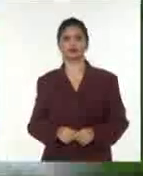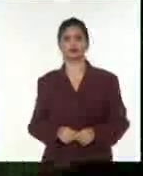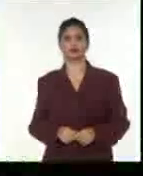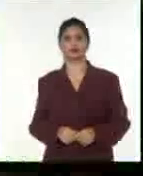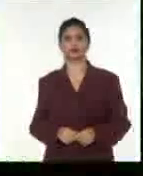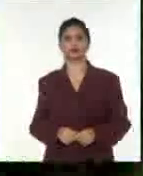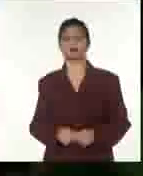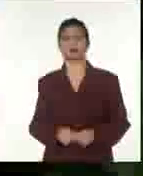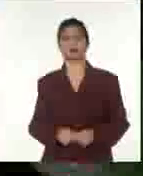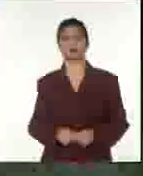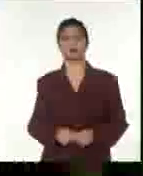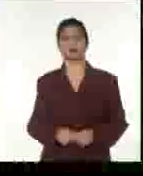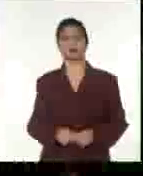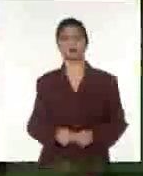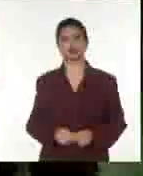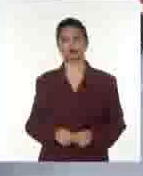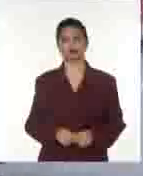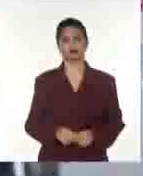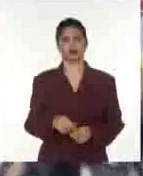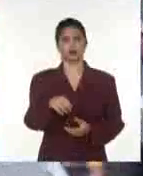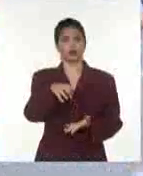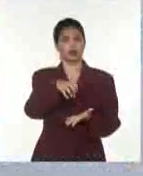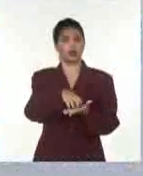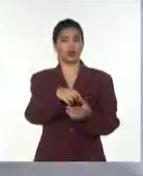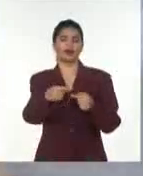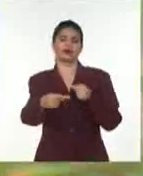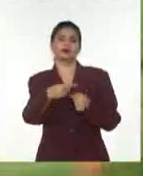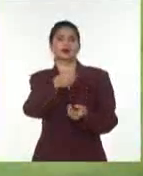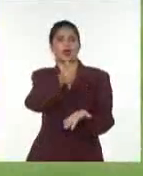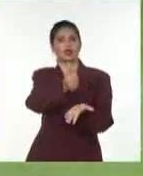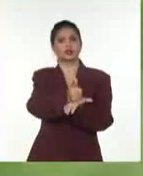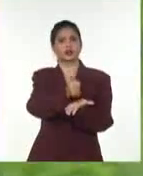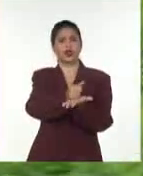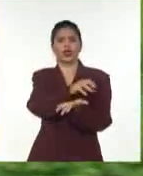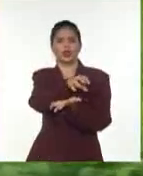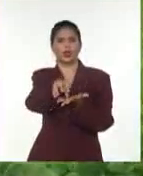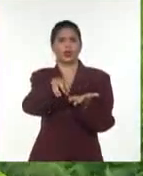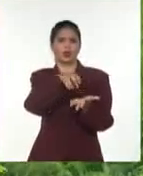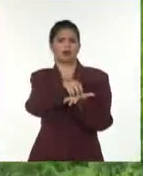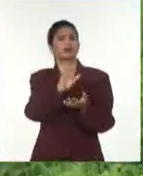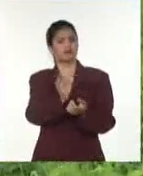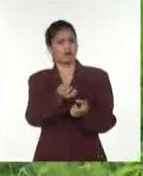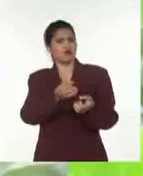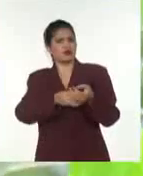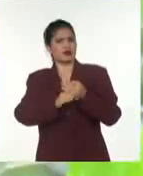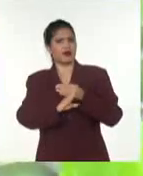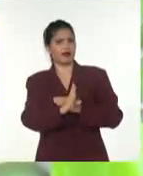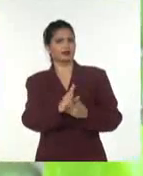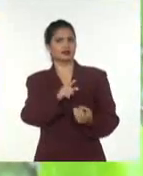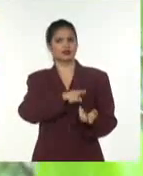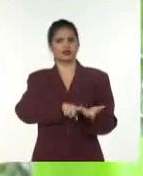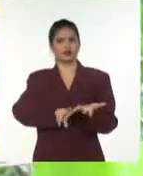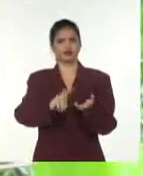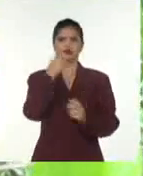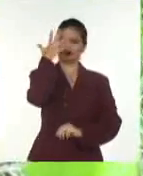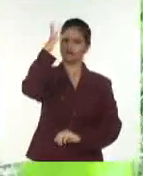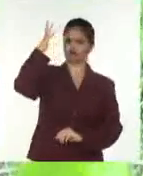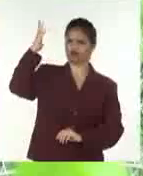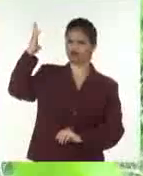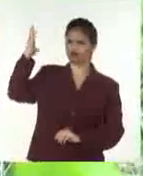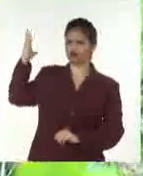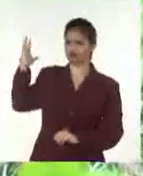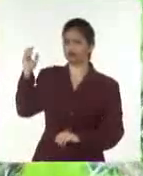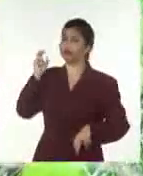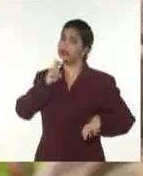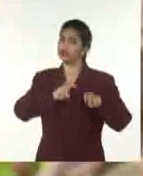se interna en el manglar más cercano a la ciudad, justo en la entrada de la Perla del Sur. Continúa el estudio iniciado hace un quinquenio en este y otro